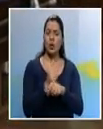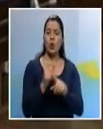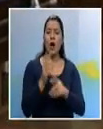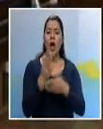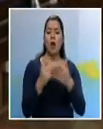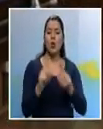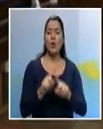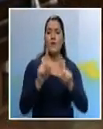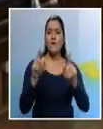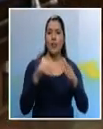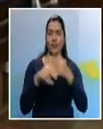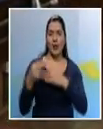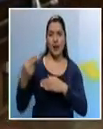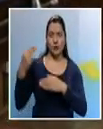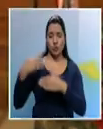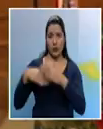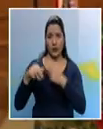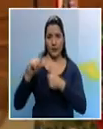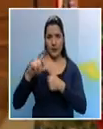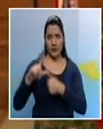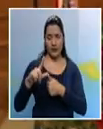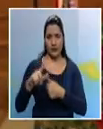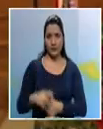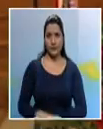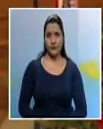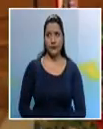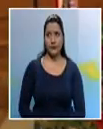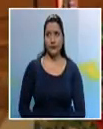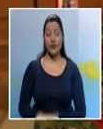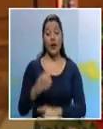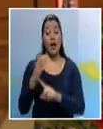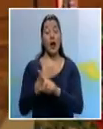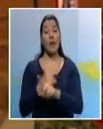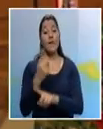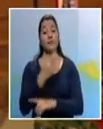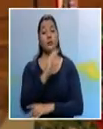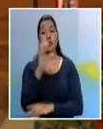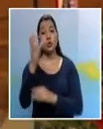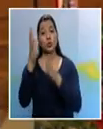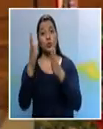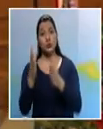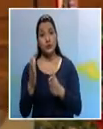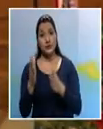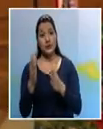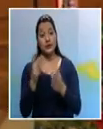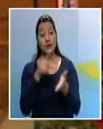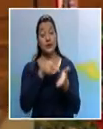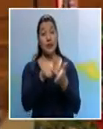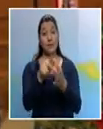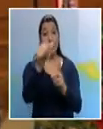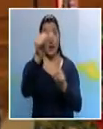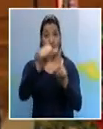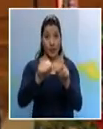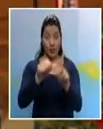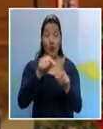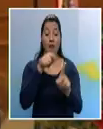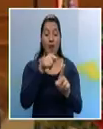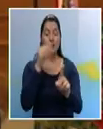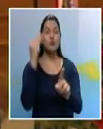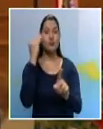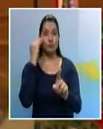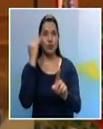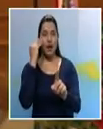y política de América Latina. Cada vez que un costarricense reciba un aguinaldo, sabrá que en